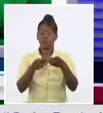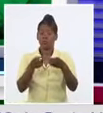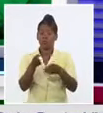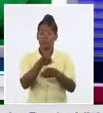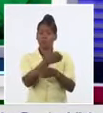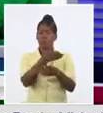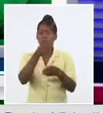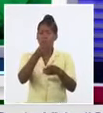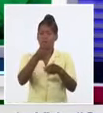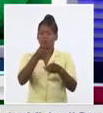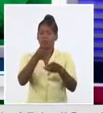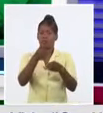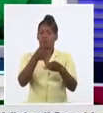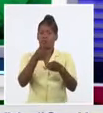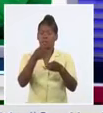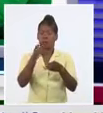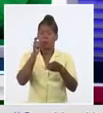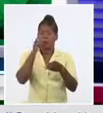de la transmisión.